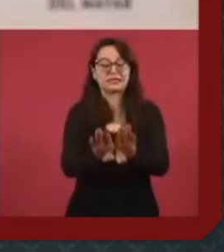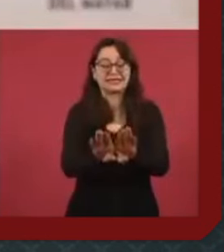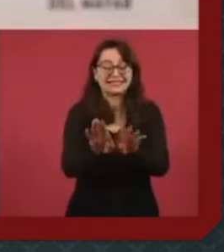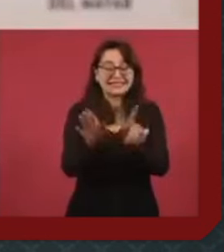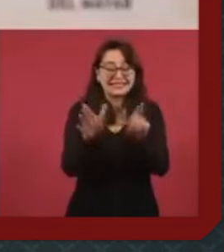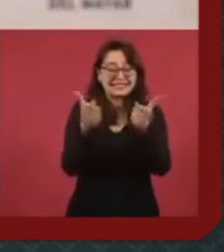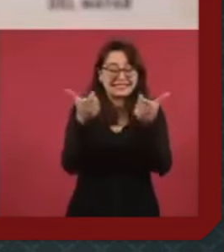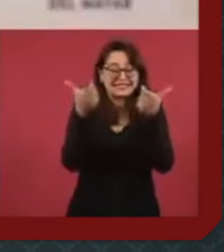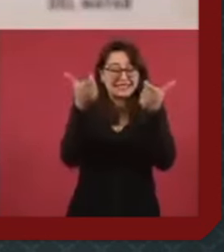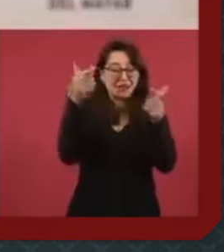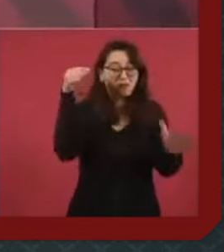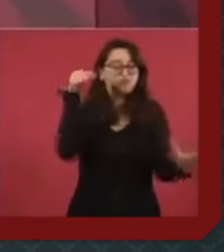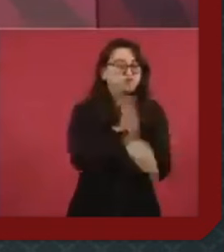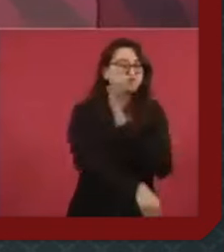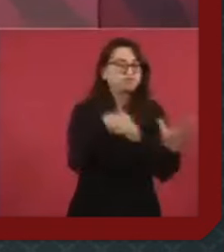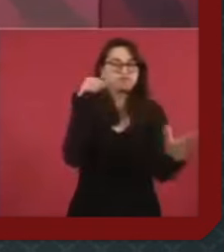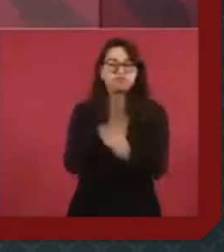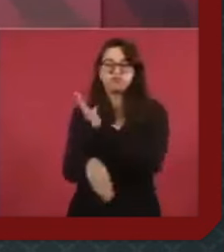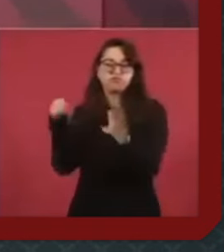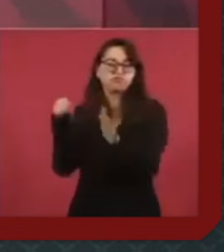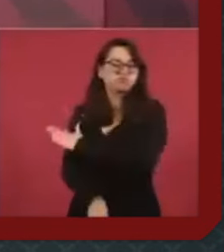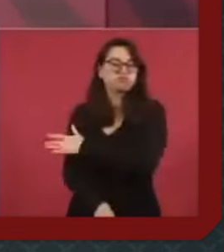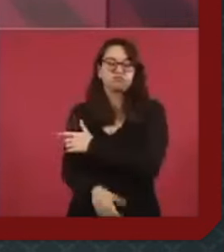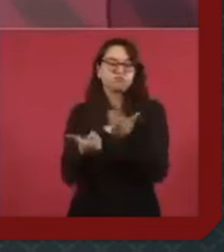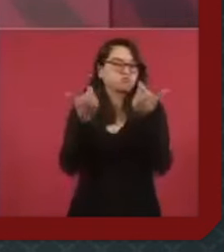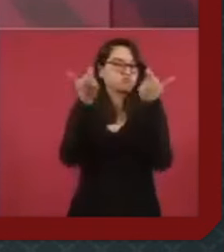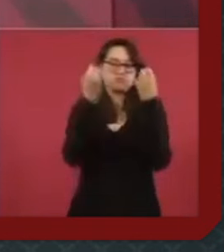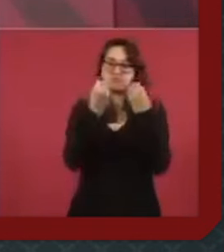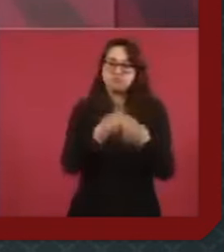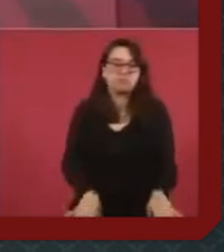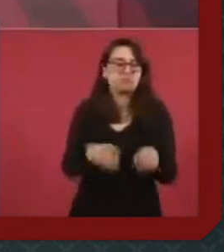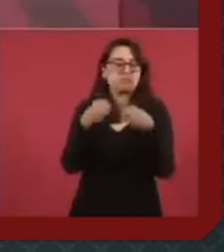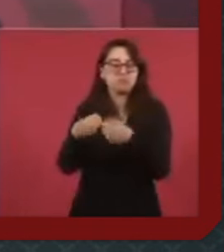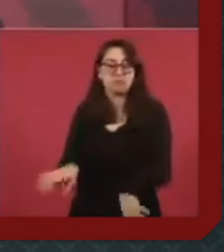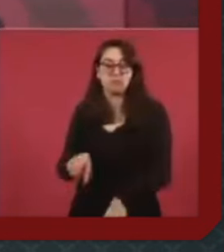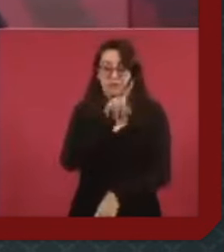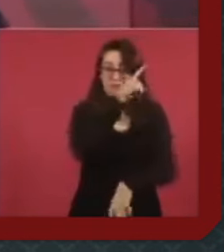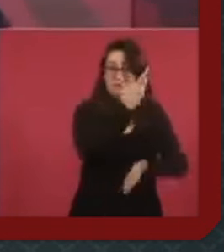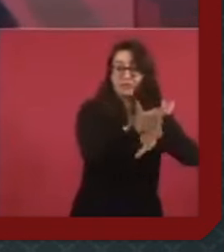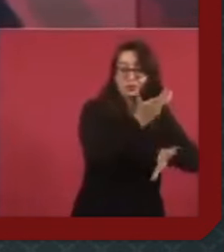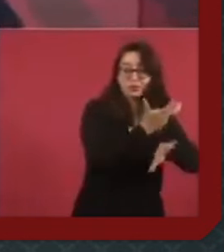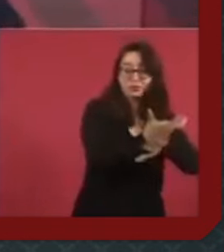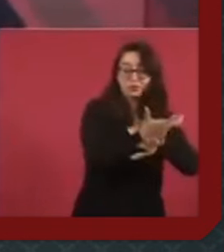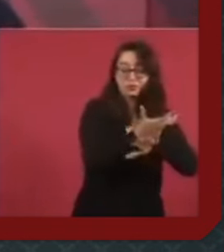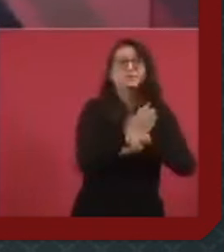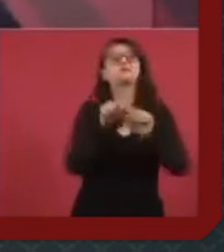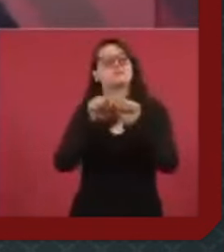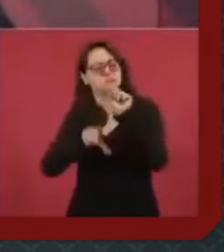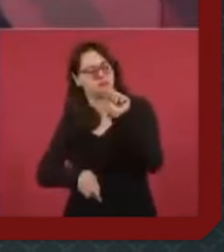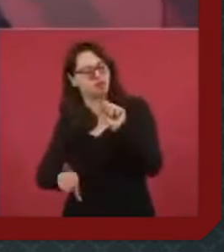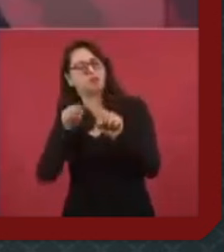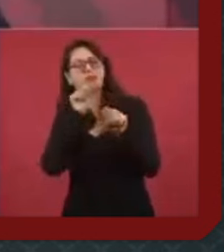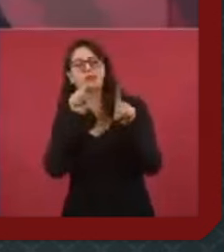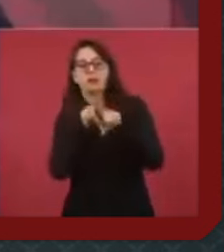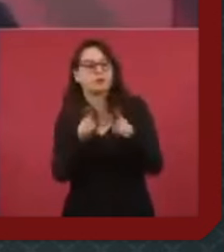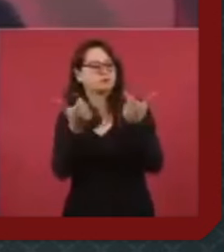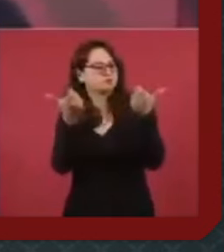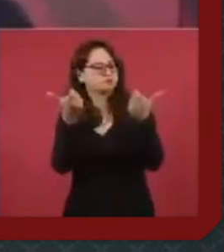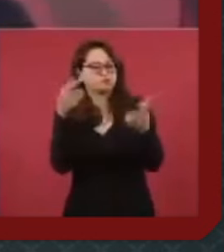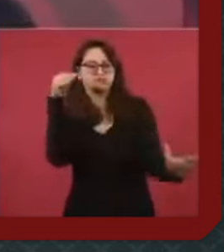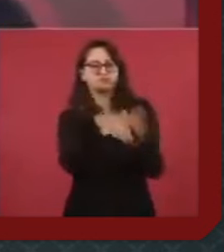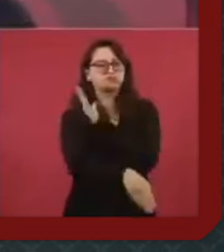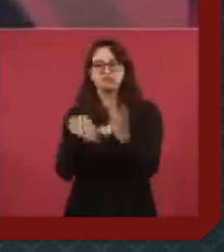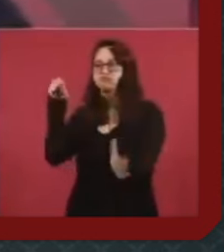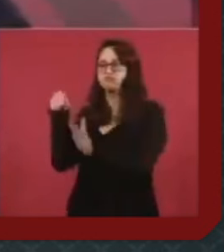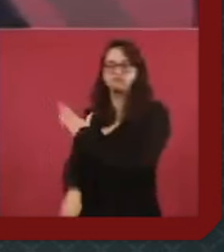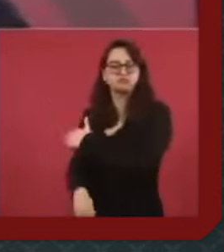cooperación entre México y Estados Unidos para abordar los desafíos comunes como la seguridad el combate al narcotráfico y la generación